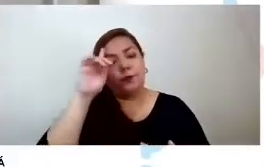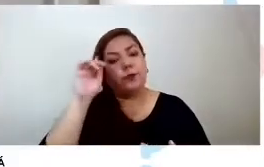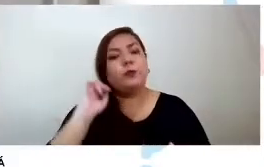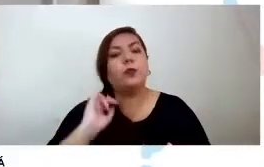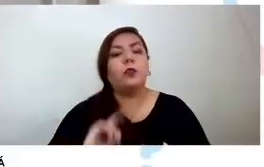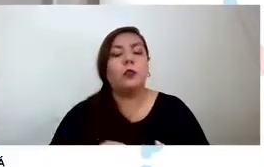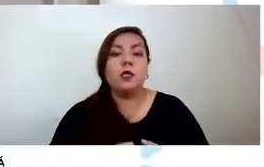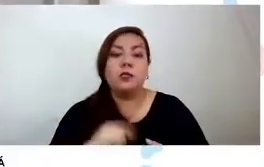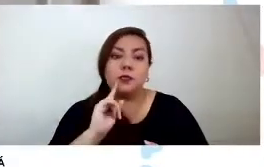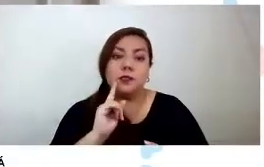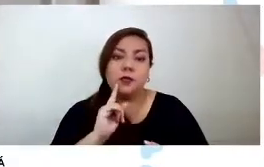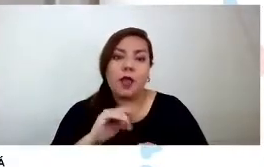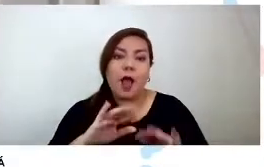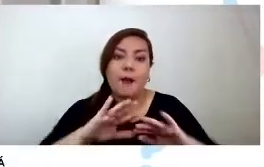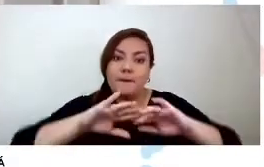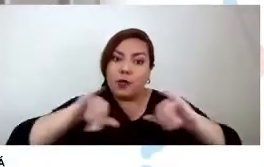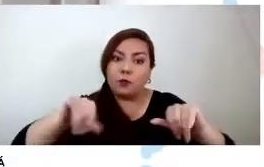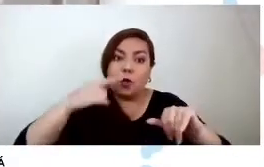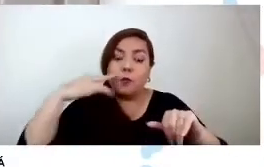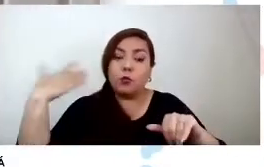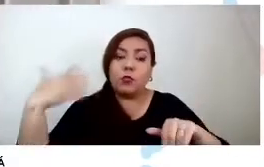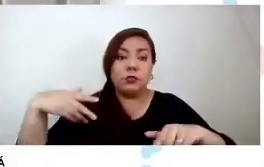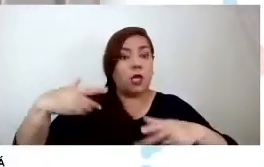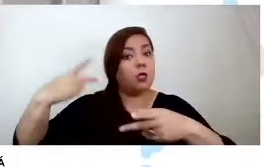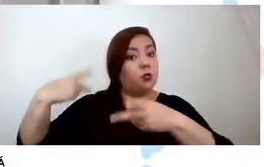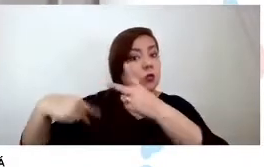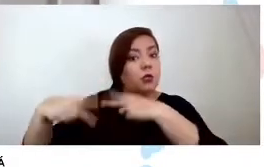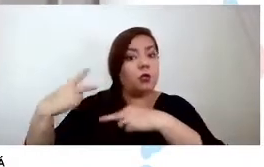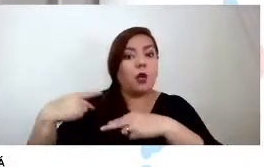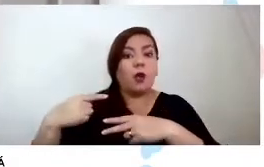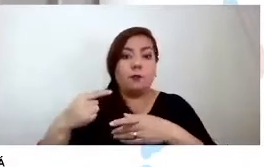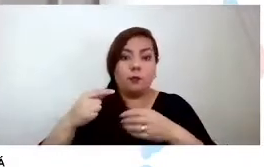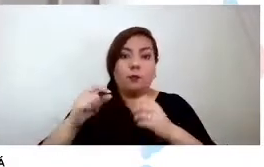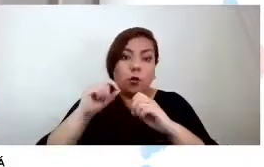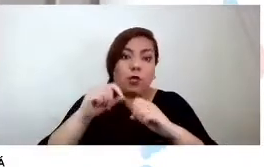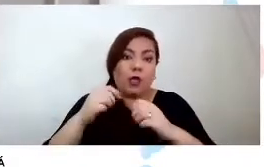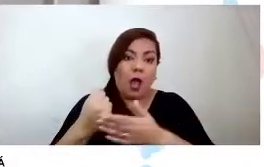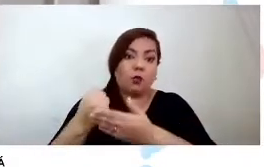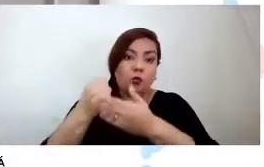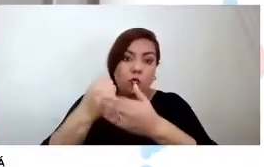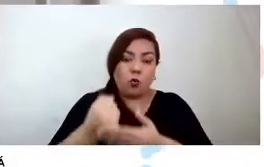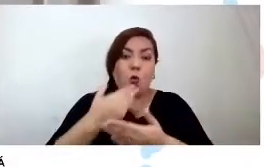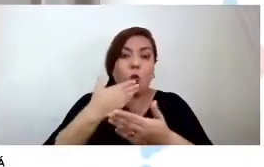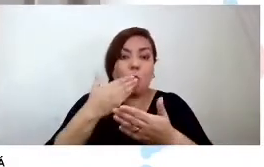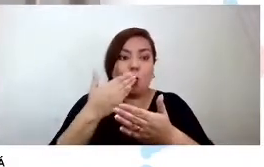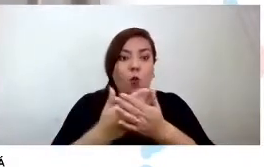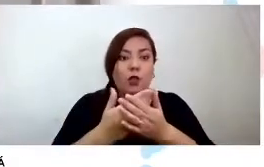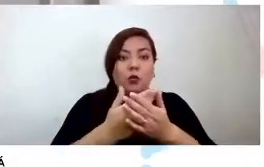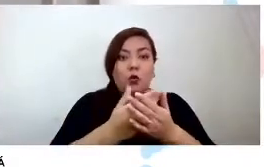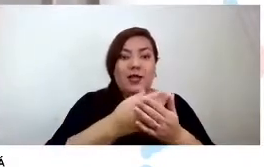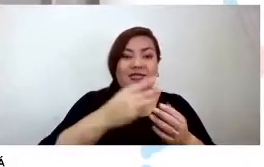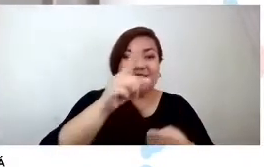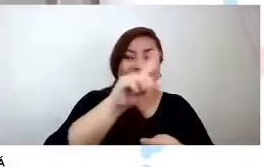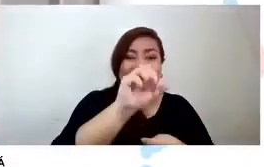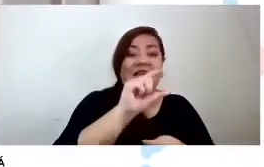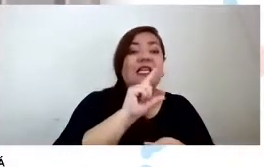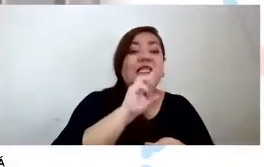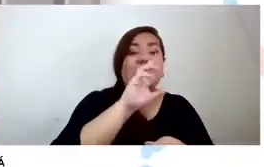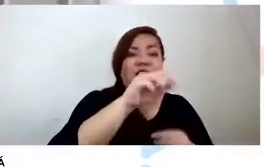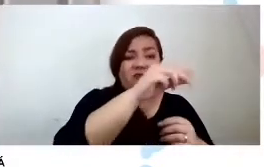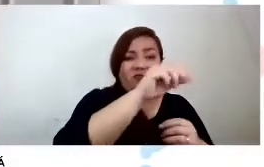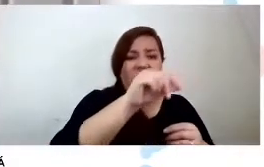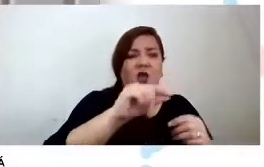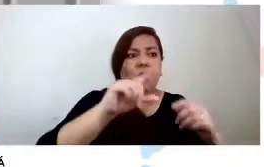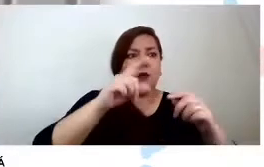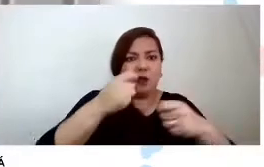una importancia histórica porque sirvió para la depresión después del salitre, para poder sacar a la región adelante. Y estuvo por muchos